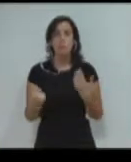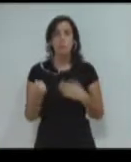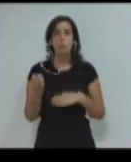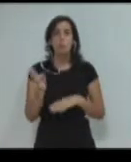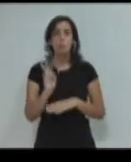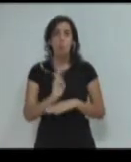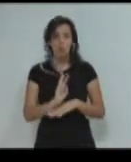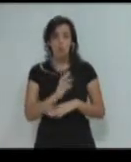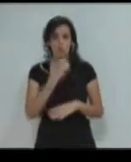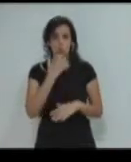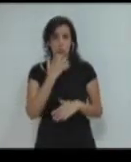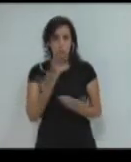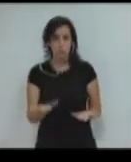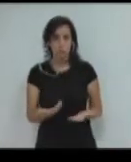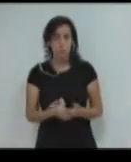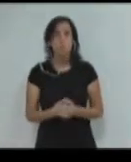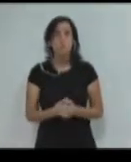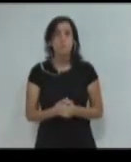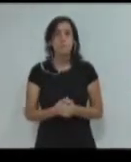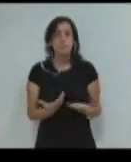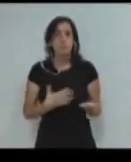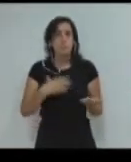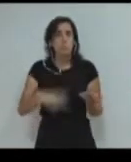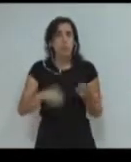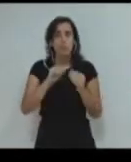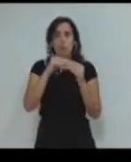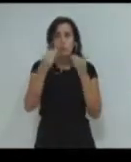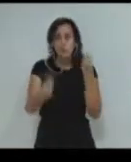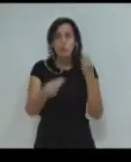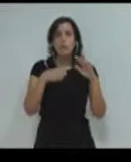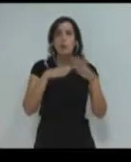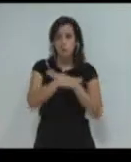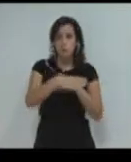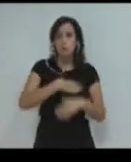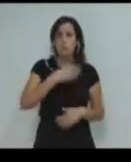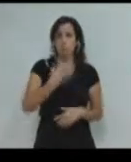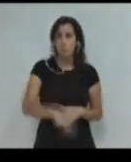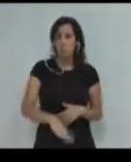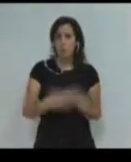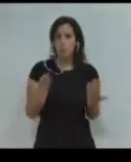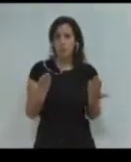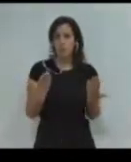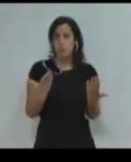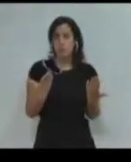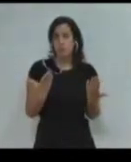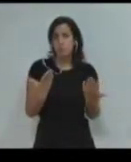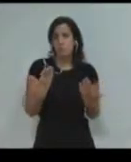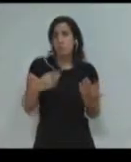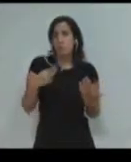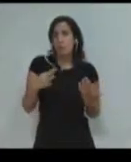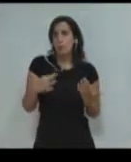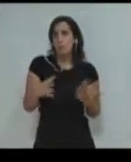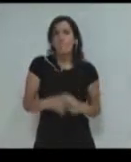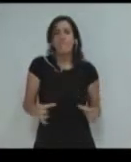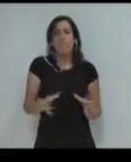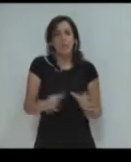ejemplo. Se pueden hacer los documentos accesibles, solo hay que ponerle, como yo digo, un poco de